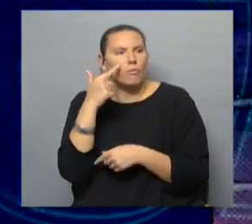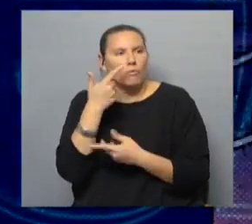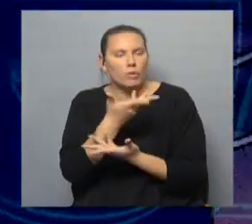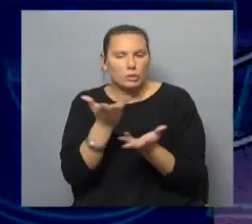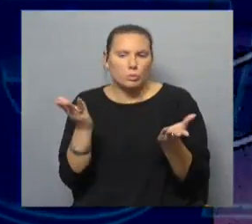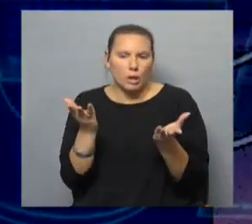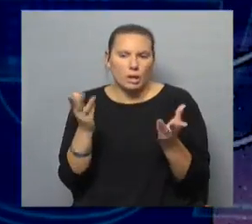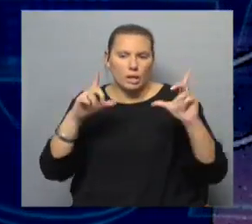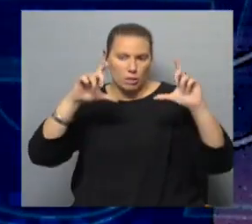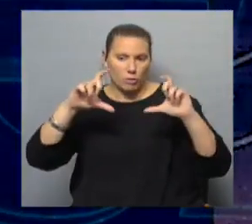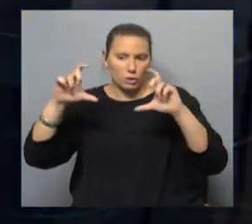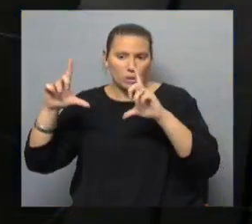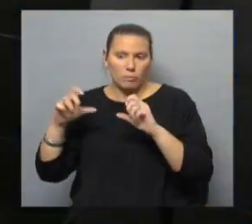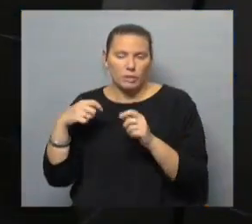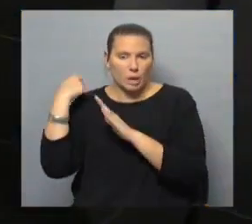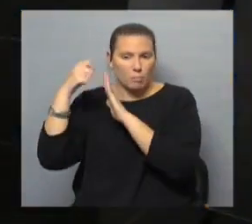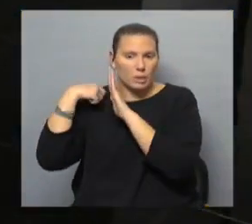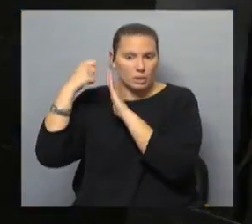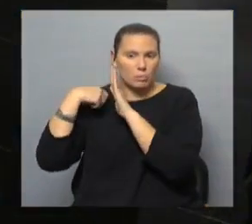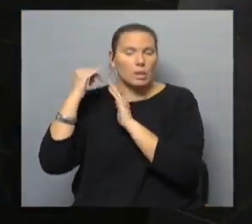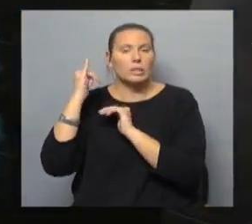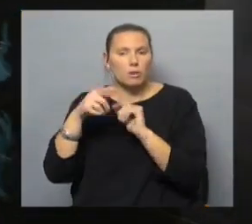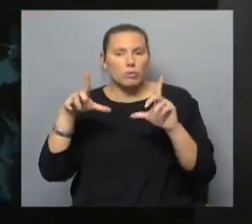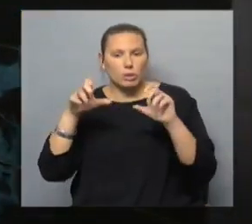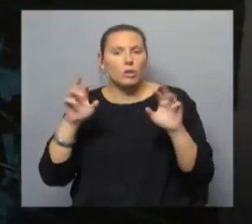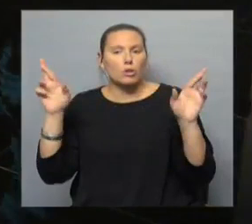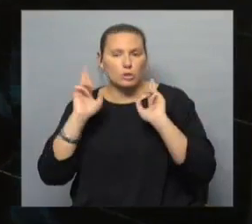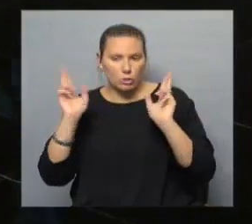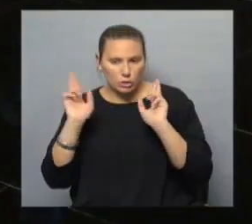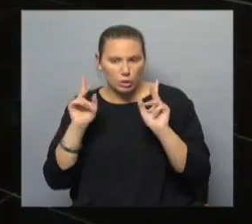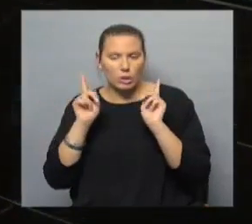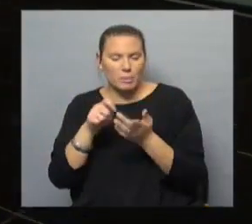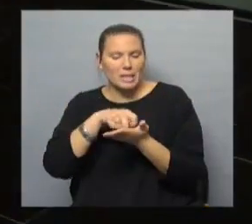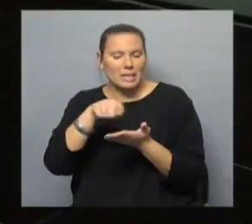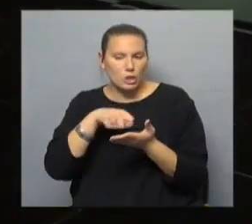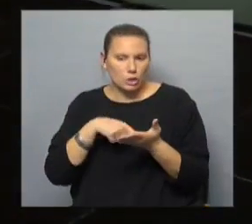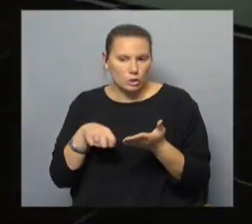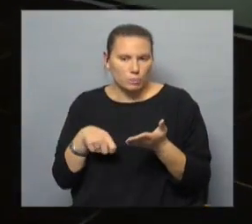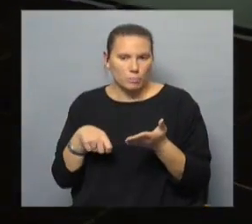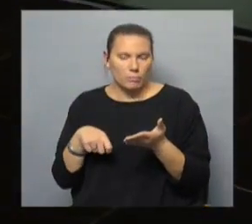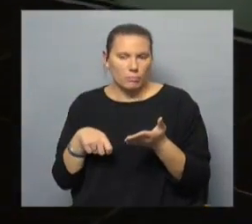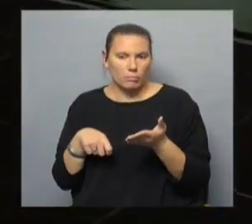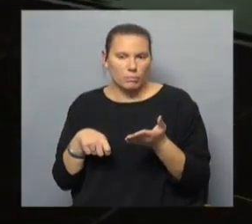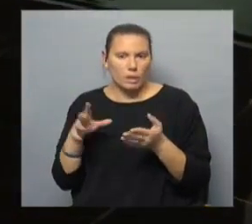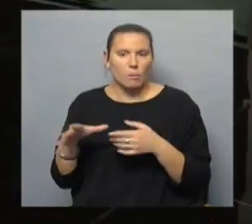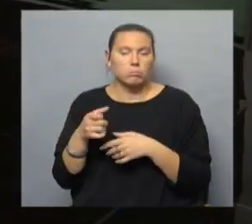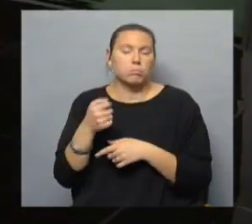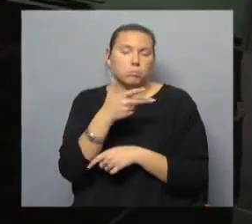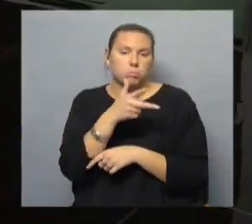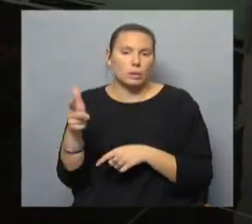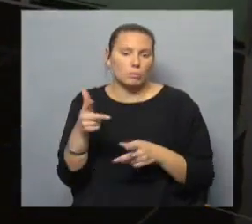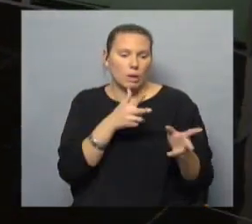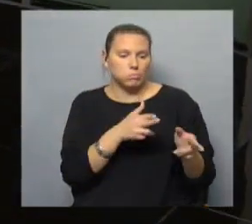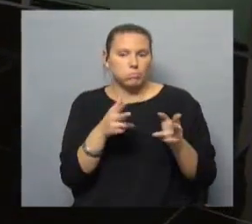película y de fotografía. Tiene que ver con la fotografía, tiene que ver con el sonido, tiene que ver con el guión también un poco. Concebir a la película como una